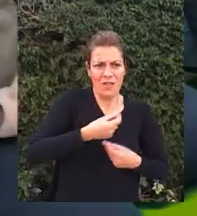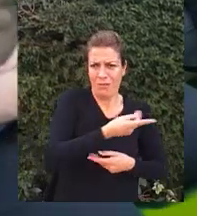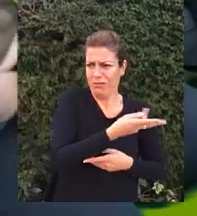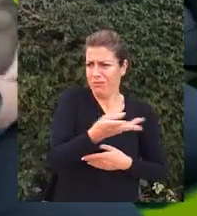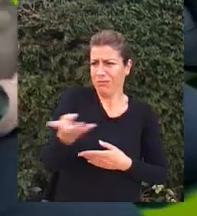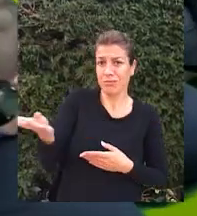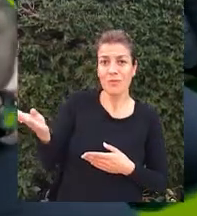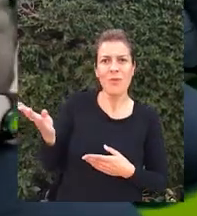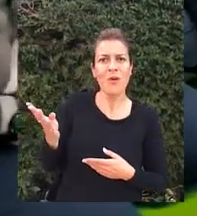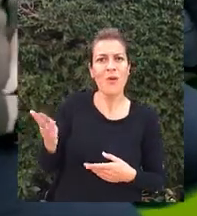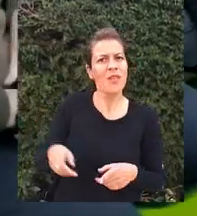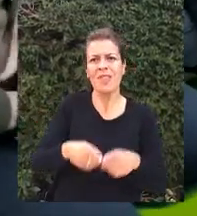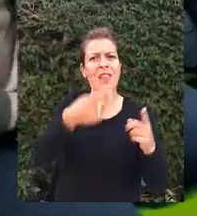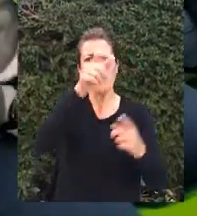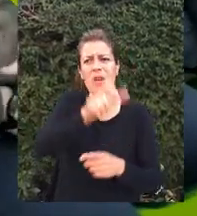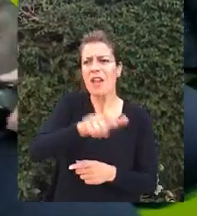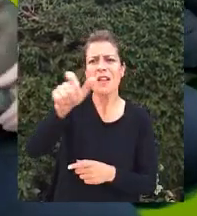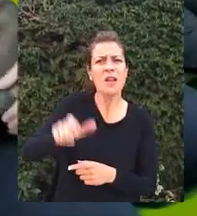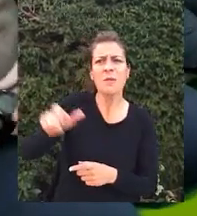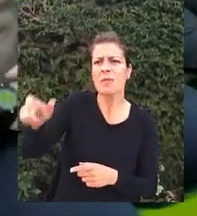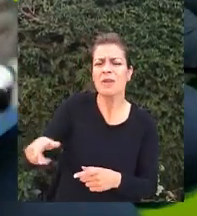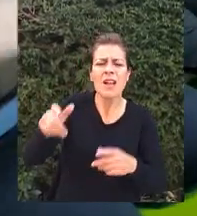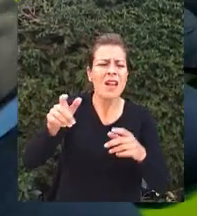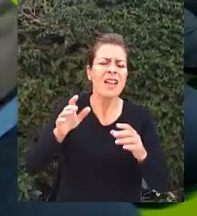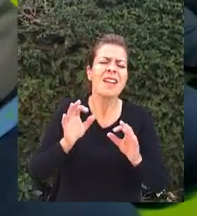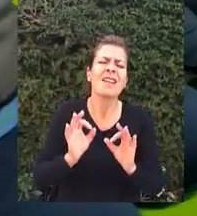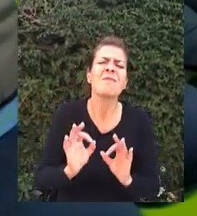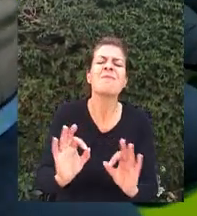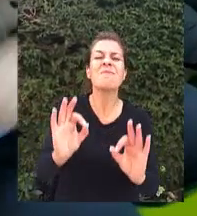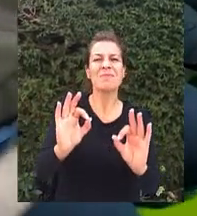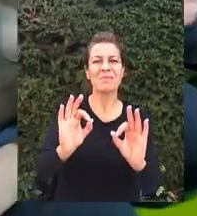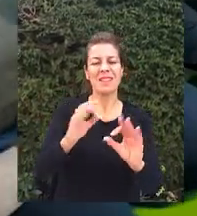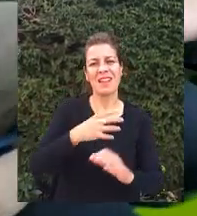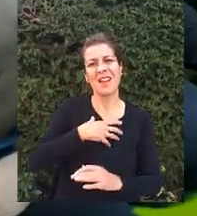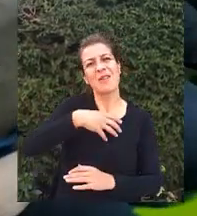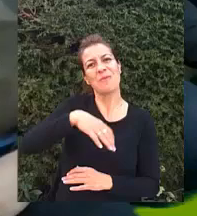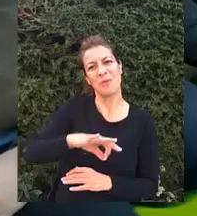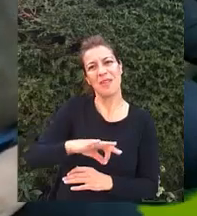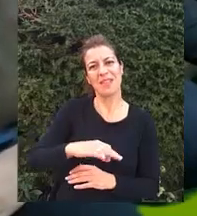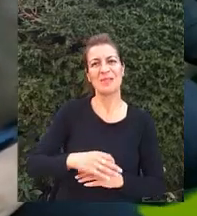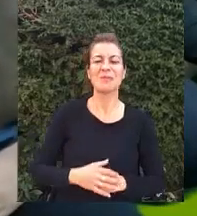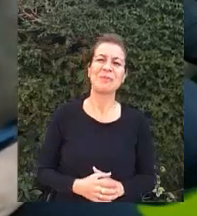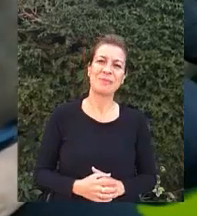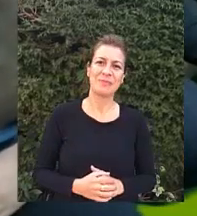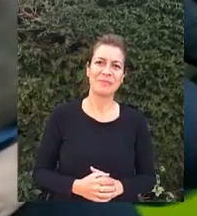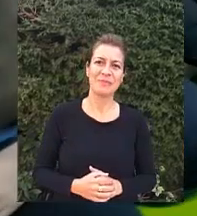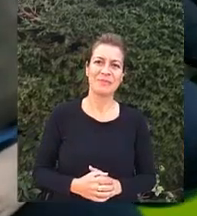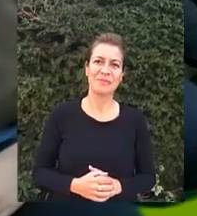diversa y cualquier ser humano puede ser especialmente maravilloso.